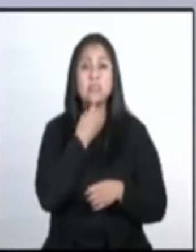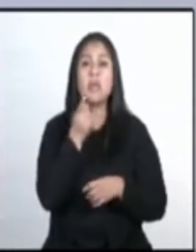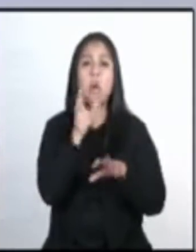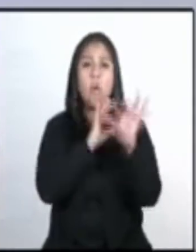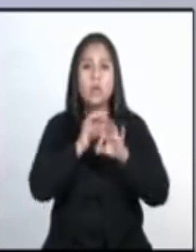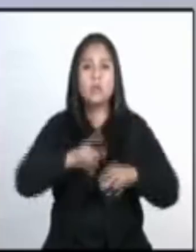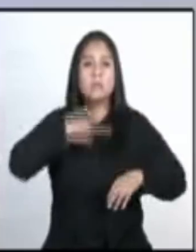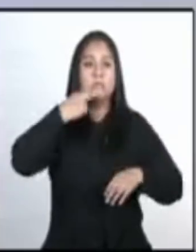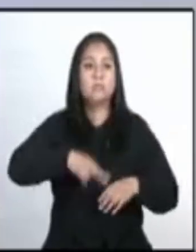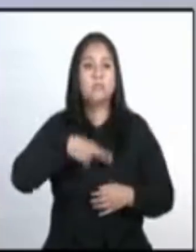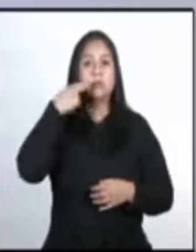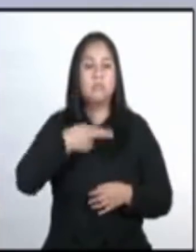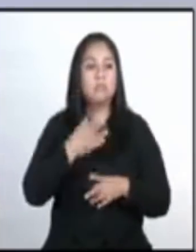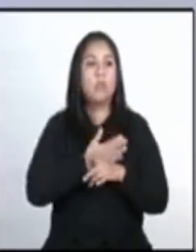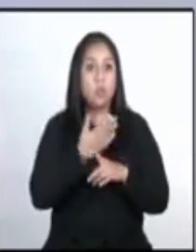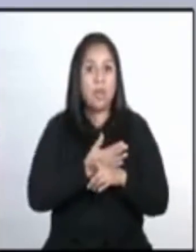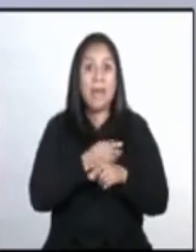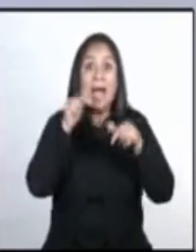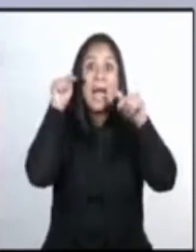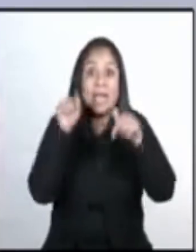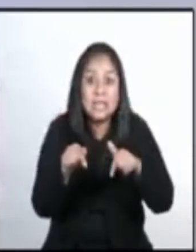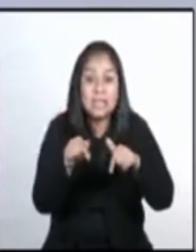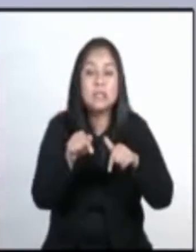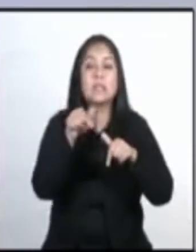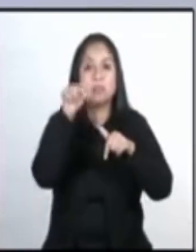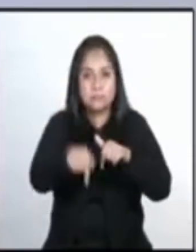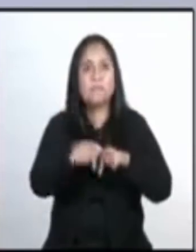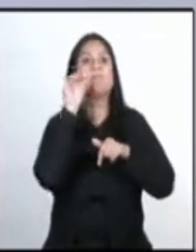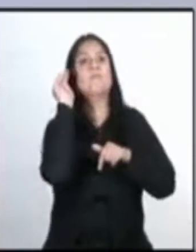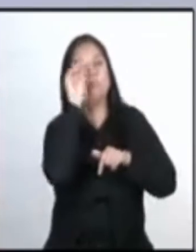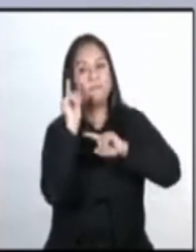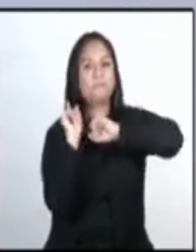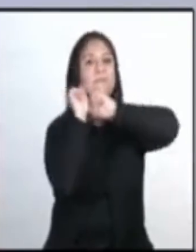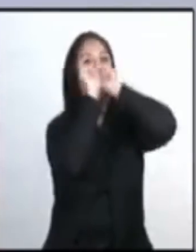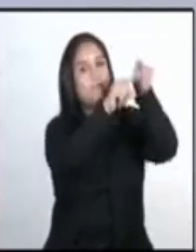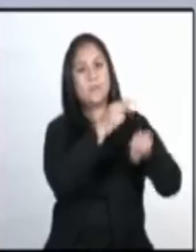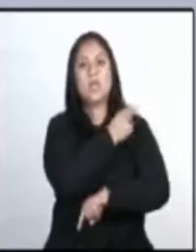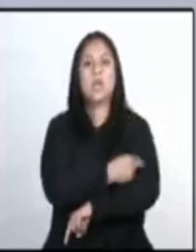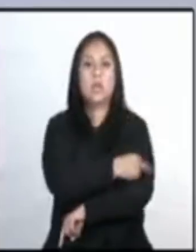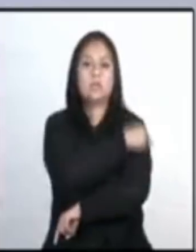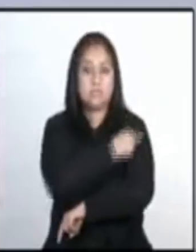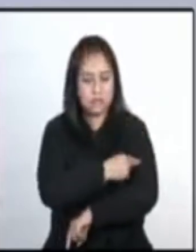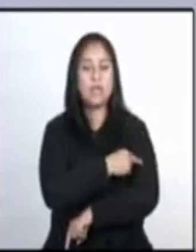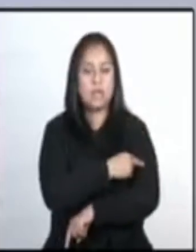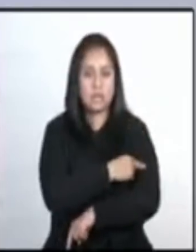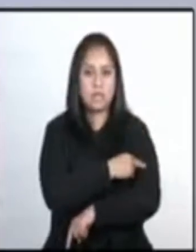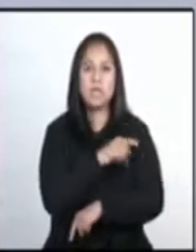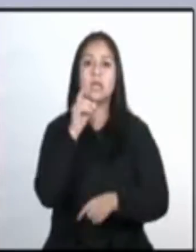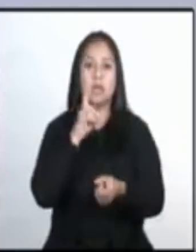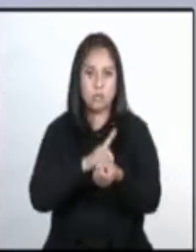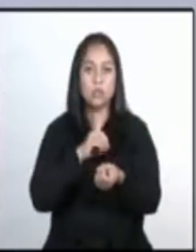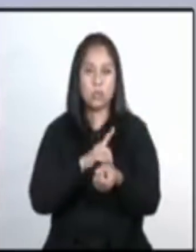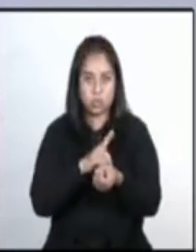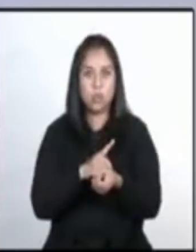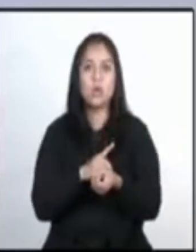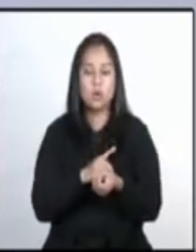de respiración, ese es el momento en el que hay que ir a un hospital, en el que hay que ir al médico, en el que hay